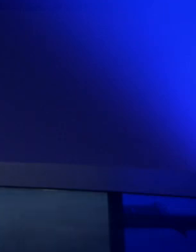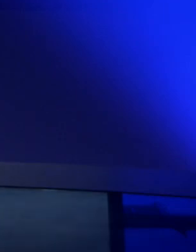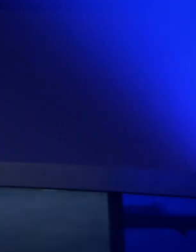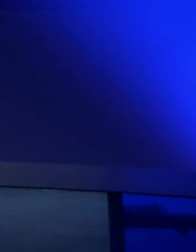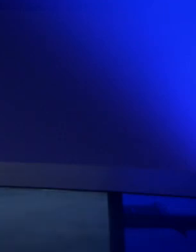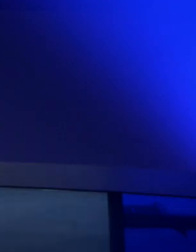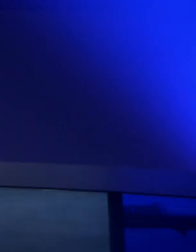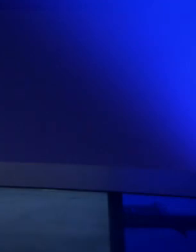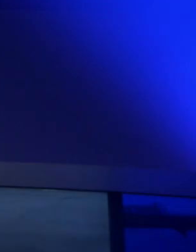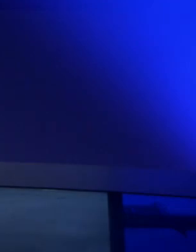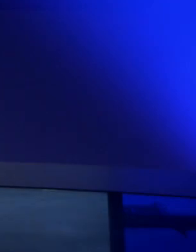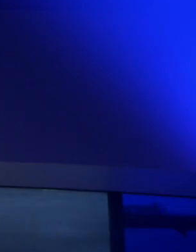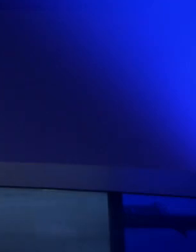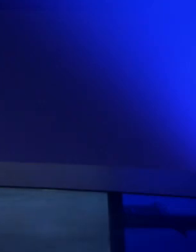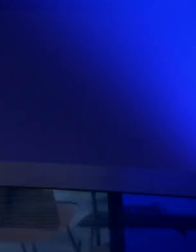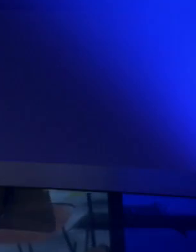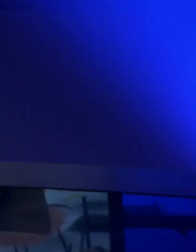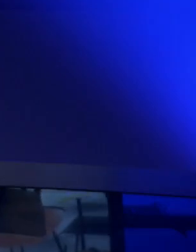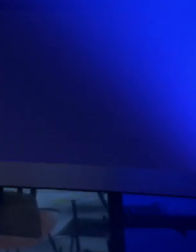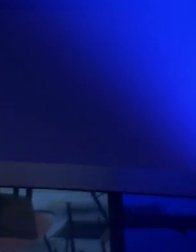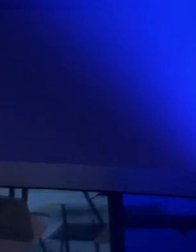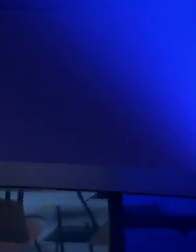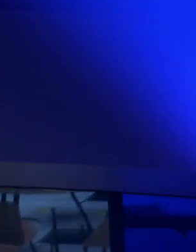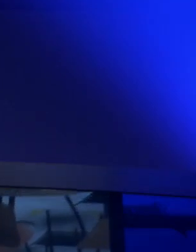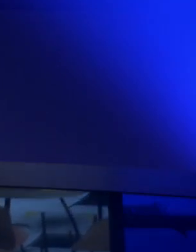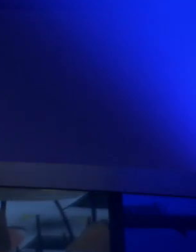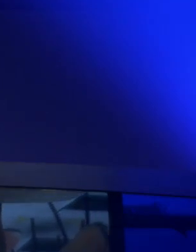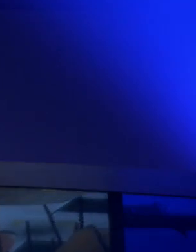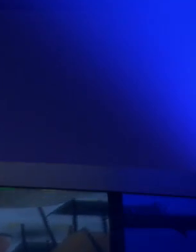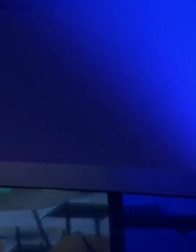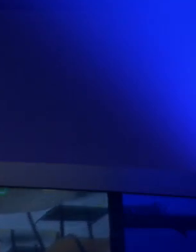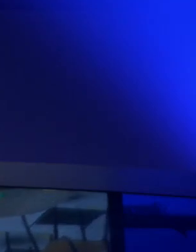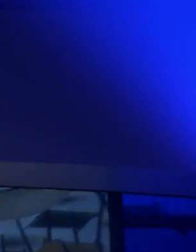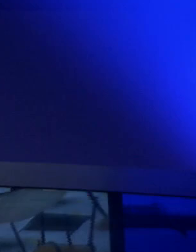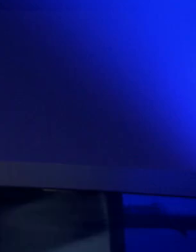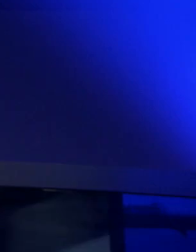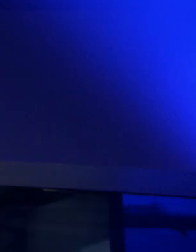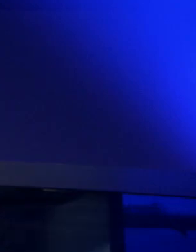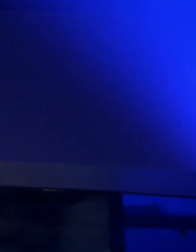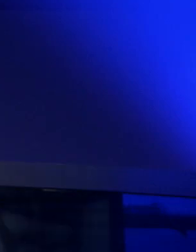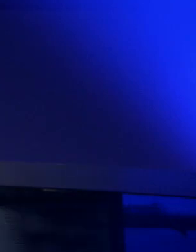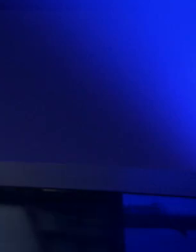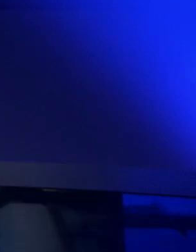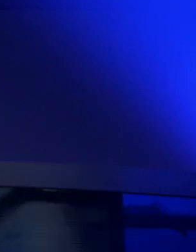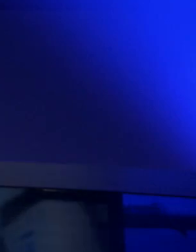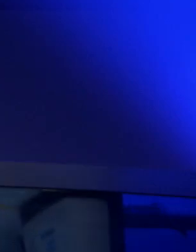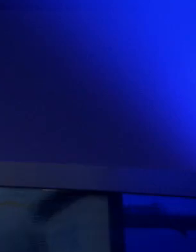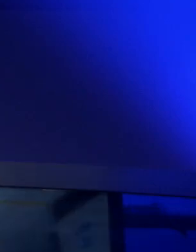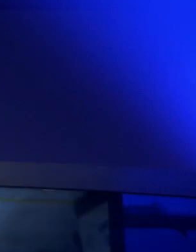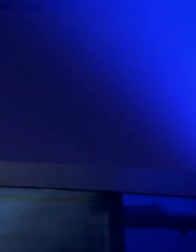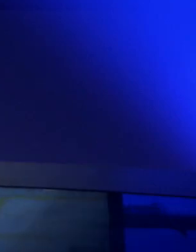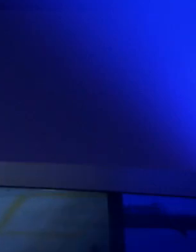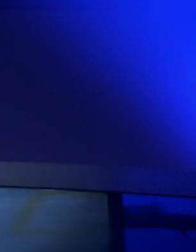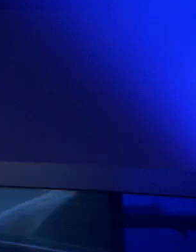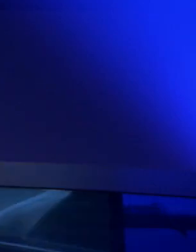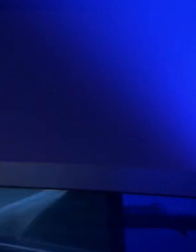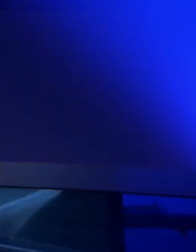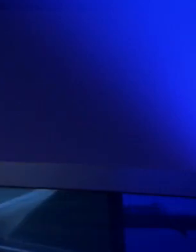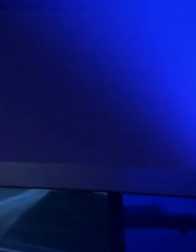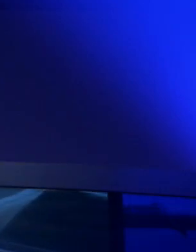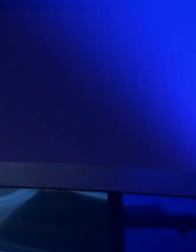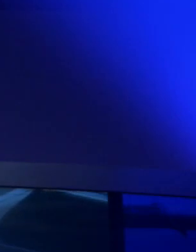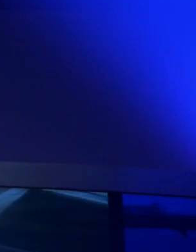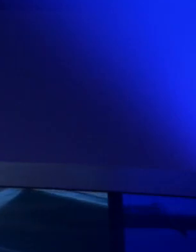104.850 personas confían a un alto precio su futuro en la educación universitaria privada. Decimos alto precio no solo por la